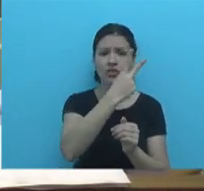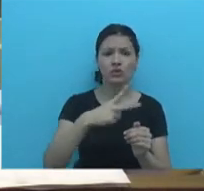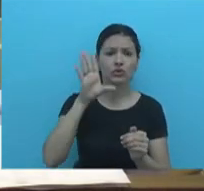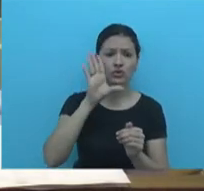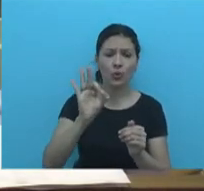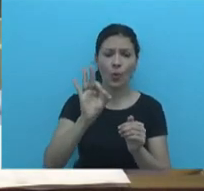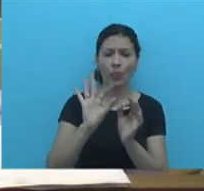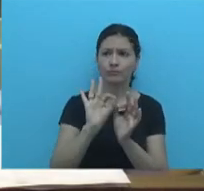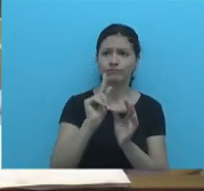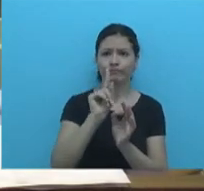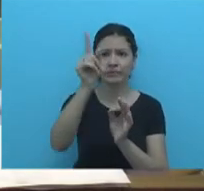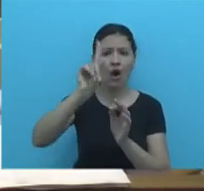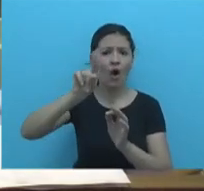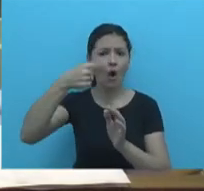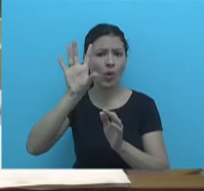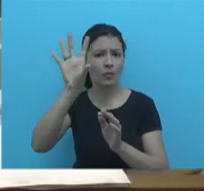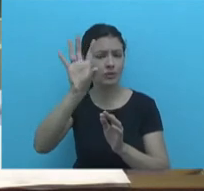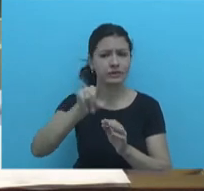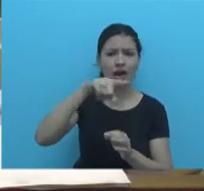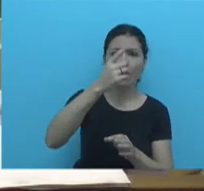Corriente. Por eso también